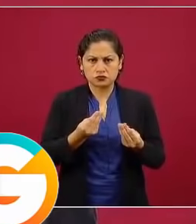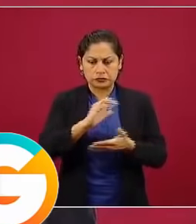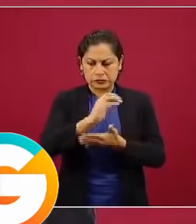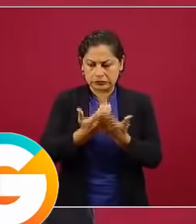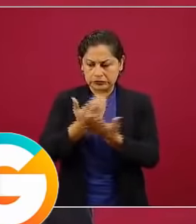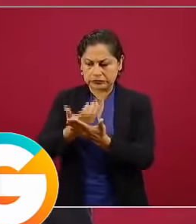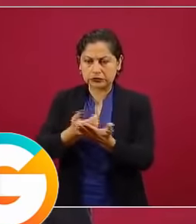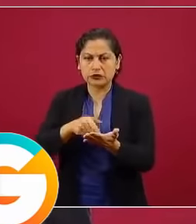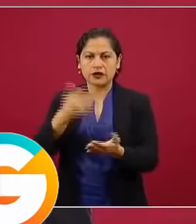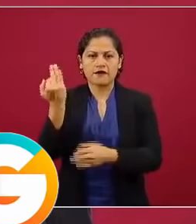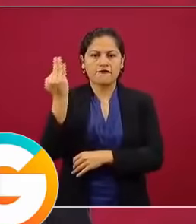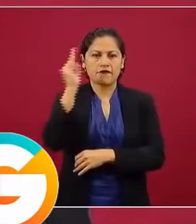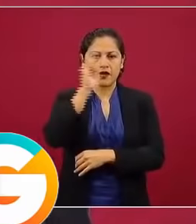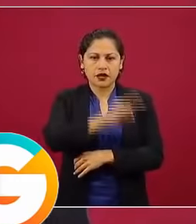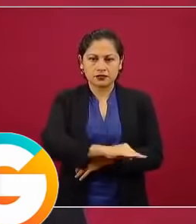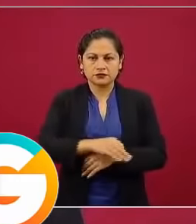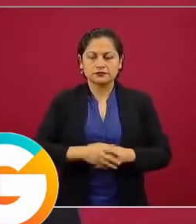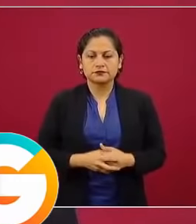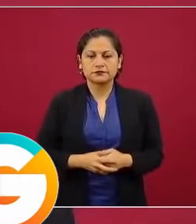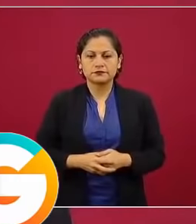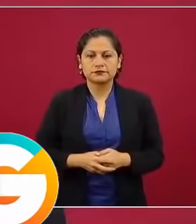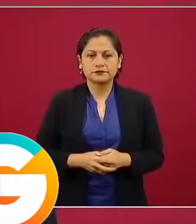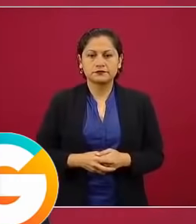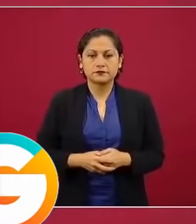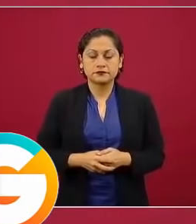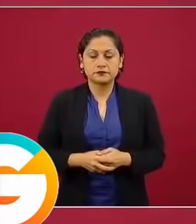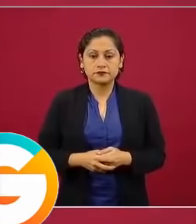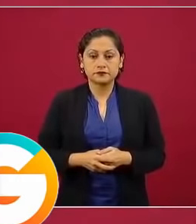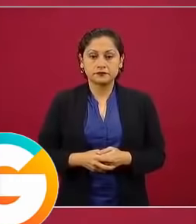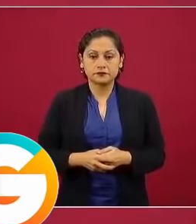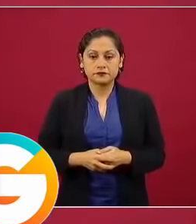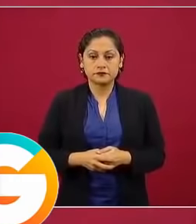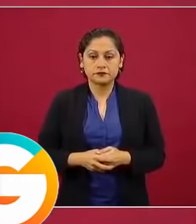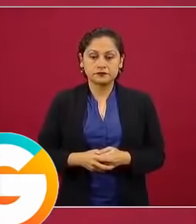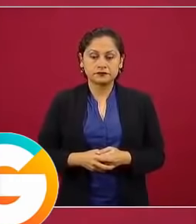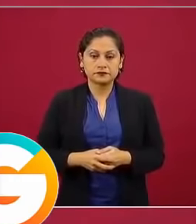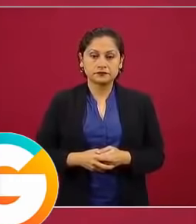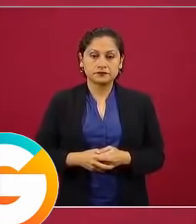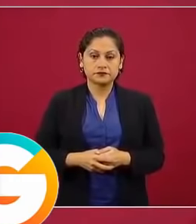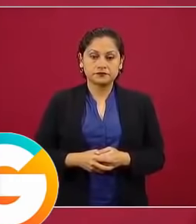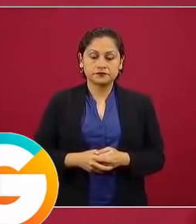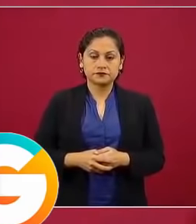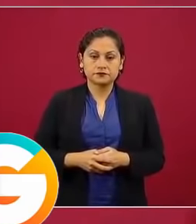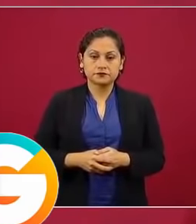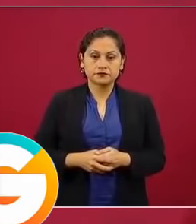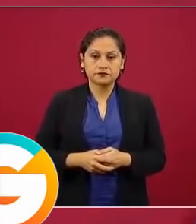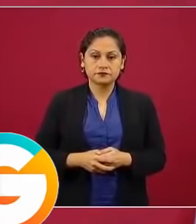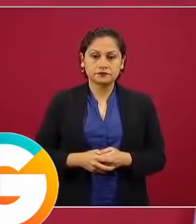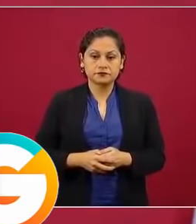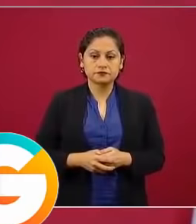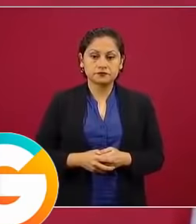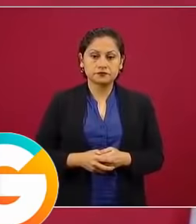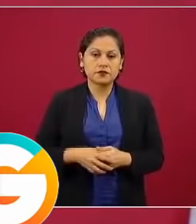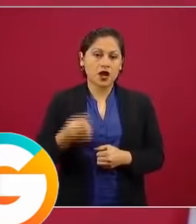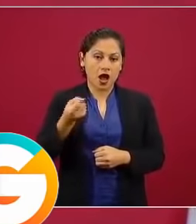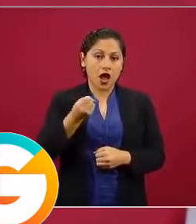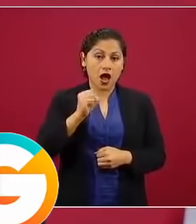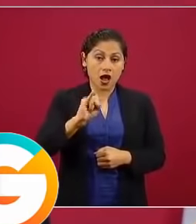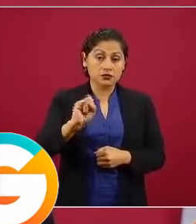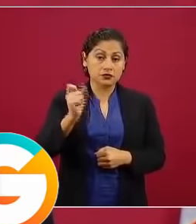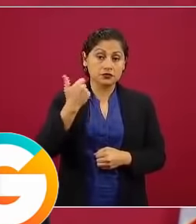¿Qué fue la práctica más ocurrida? El modus operandi.